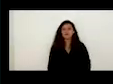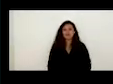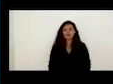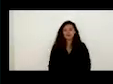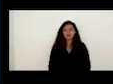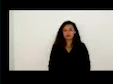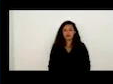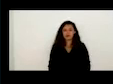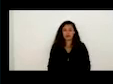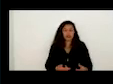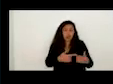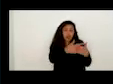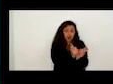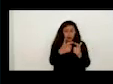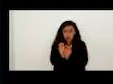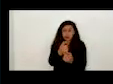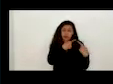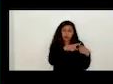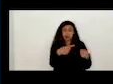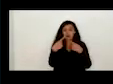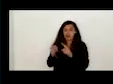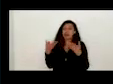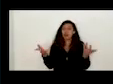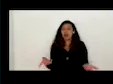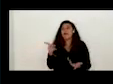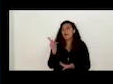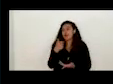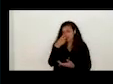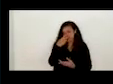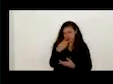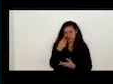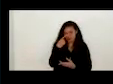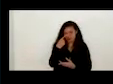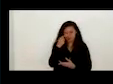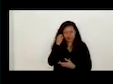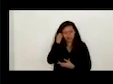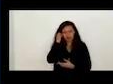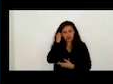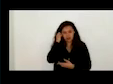Cada población es diferente, sin embargo, te digo, en esta parte no hay como tal.